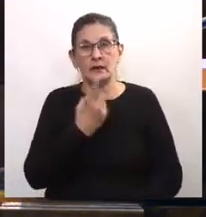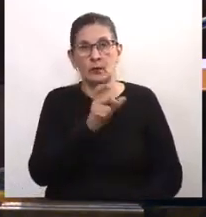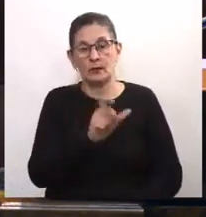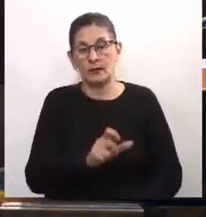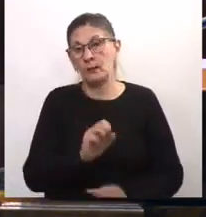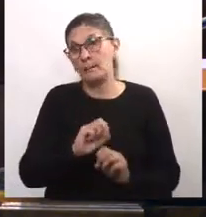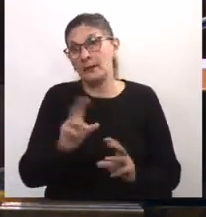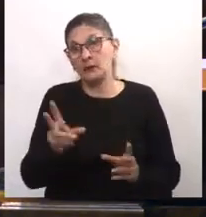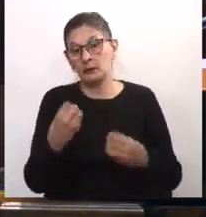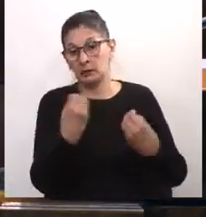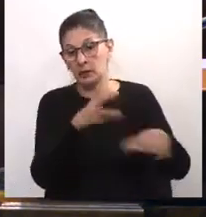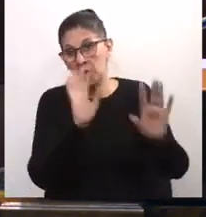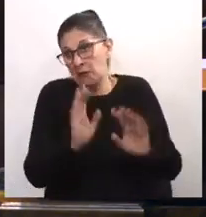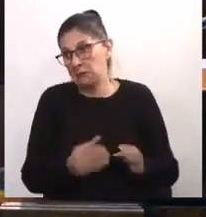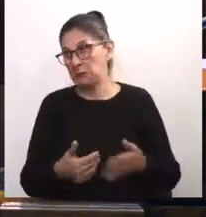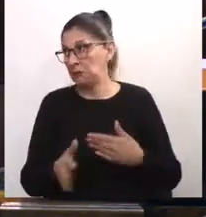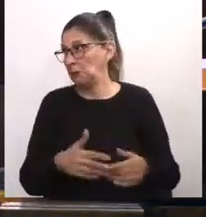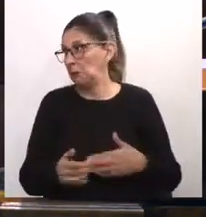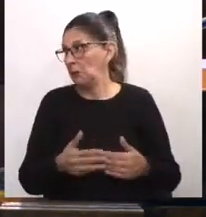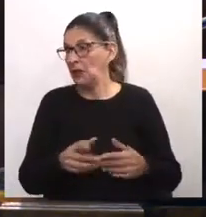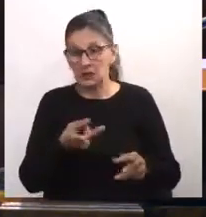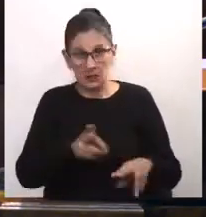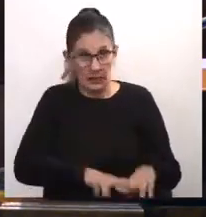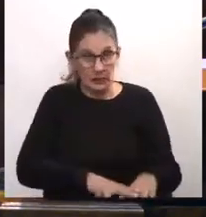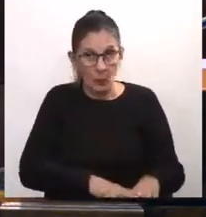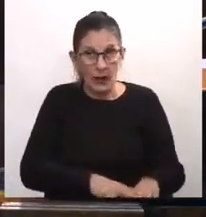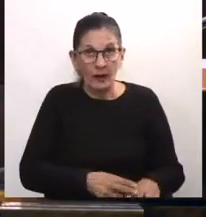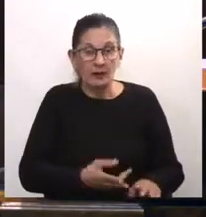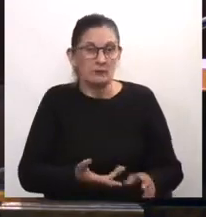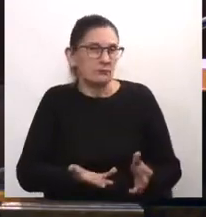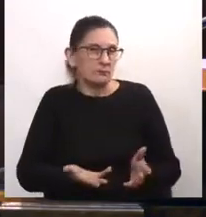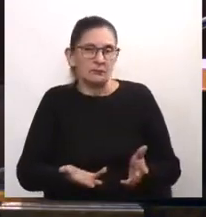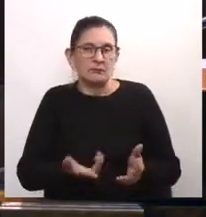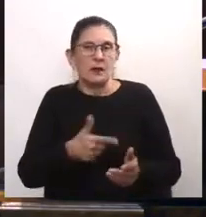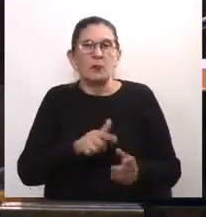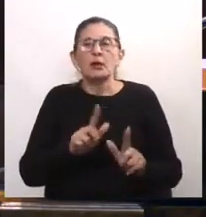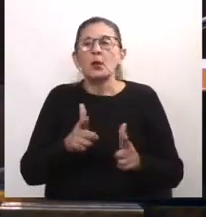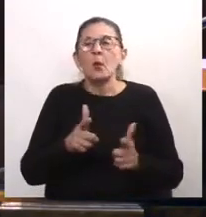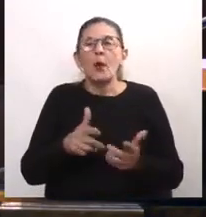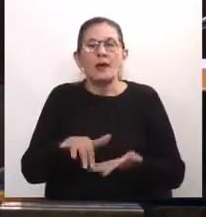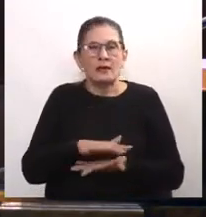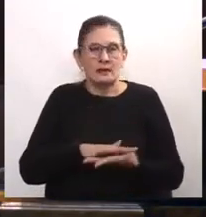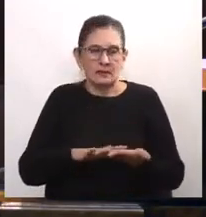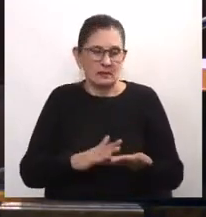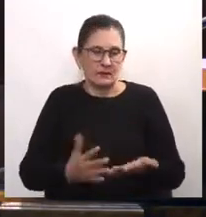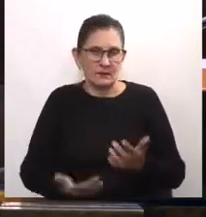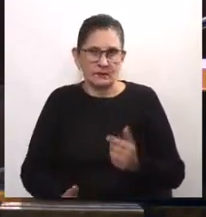es dejarlo a la intemperie y que se muera, porque no se comparte el mecanismo.